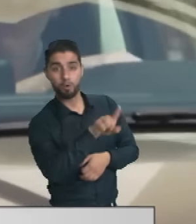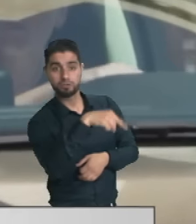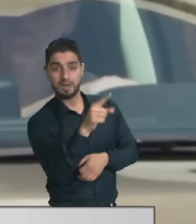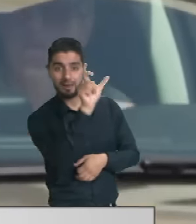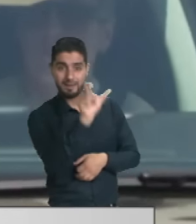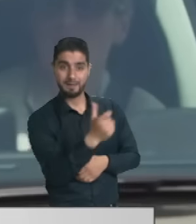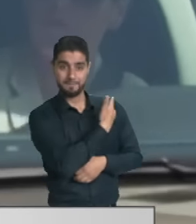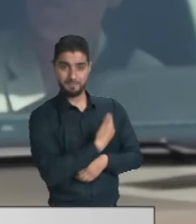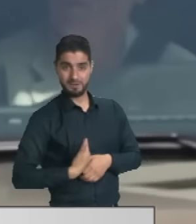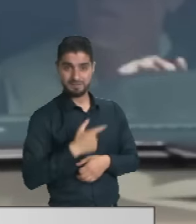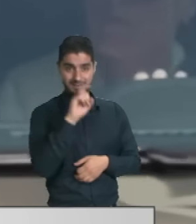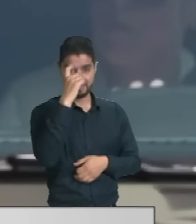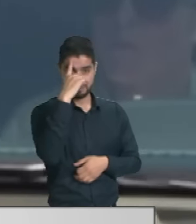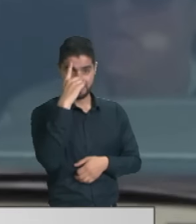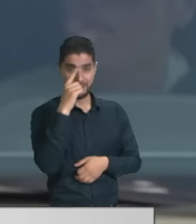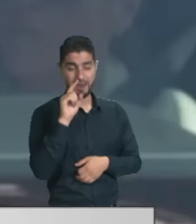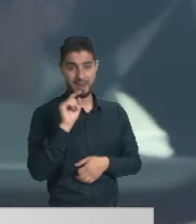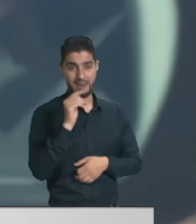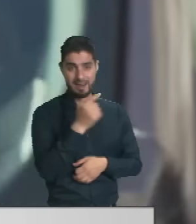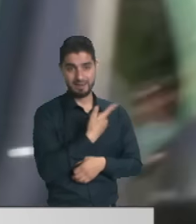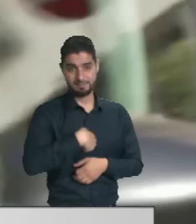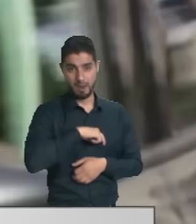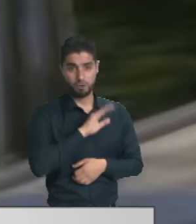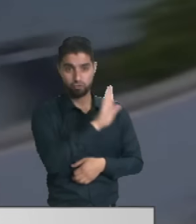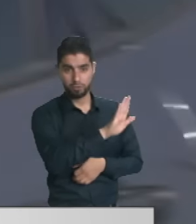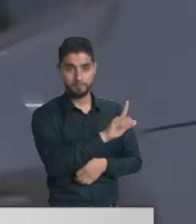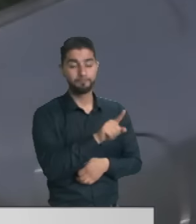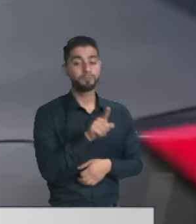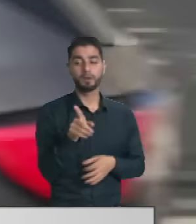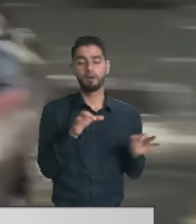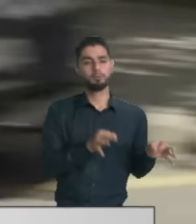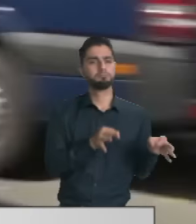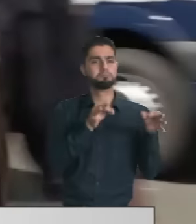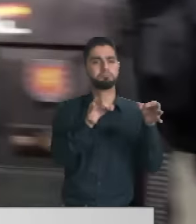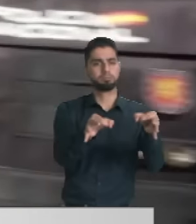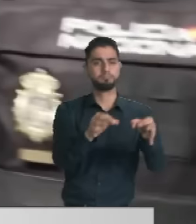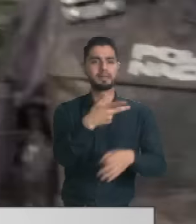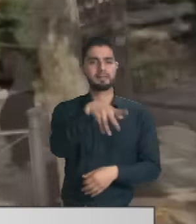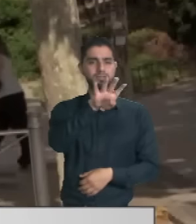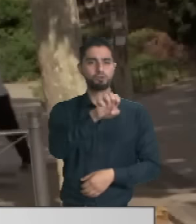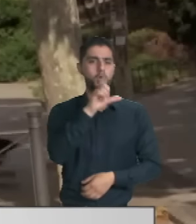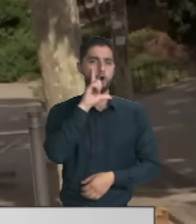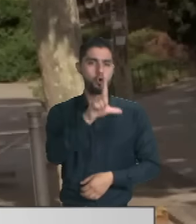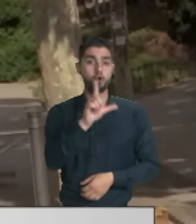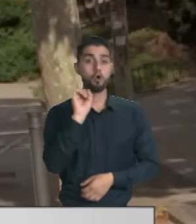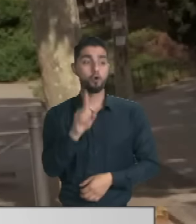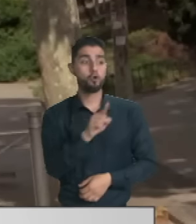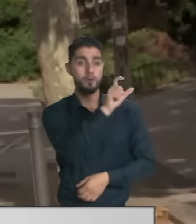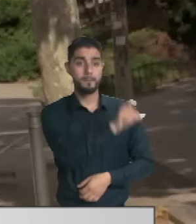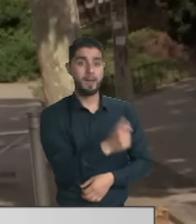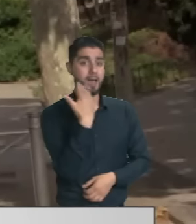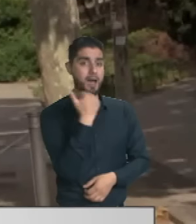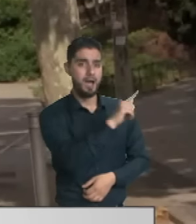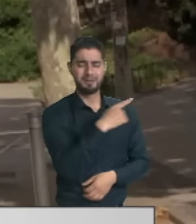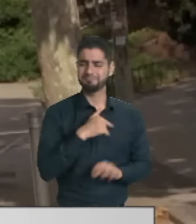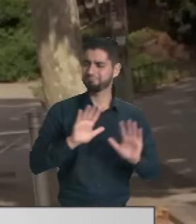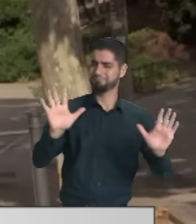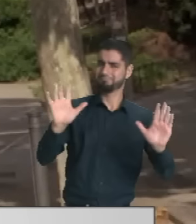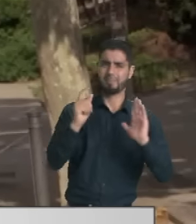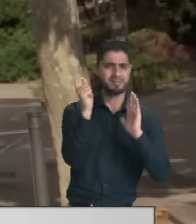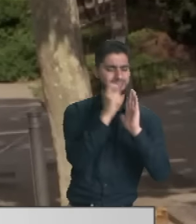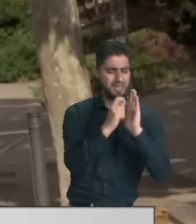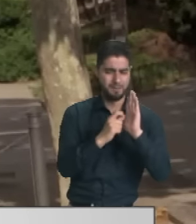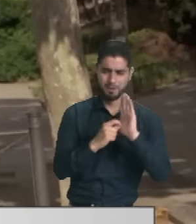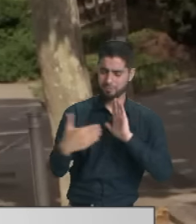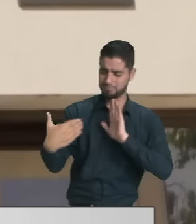El juez Antonio Camacho aplazó la declaración para el 19 de julio, después de que Gómez alegara que desconocía los términos de la